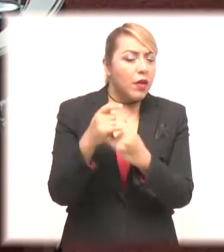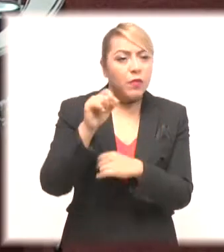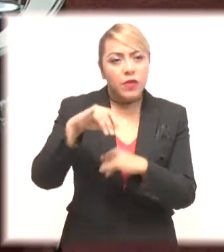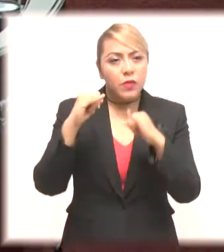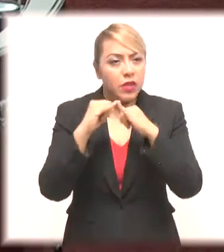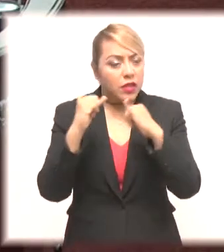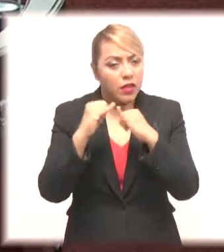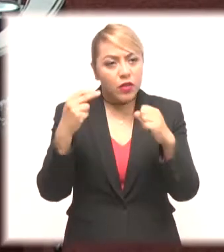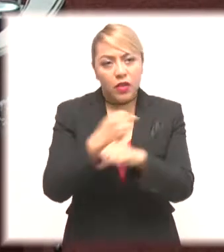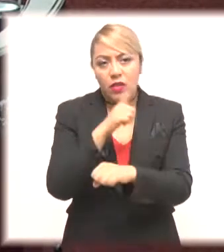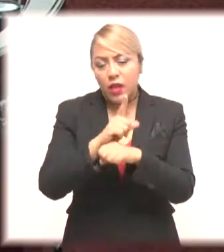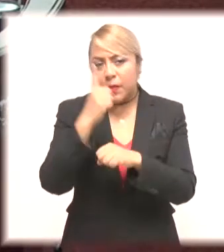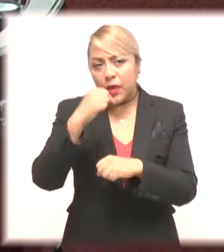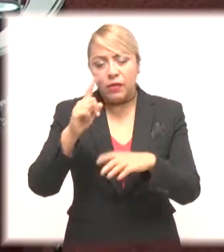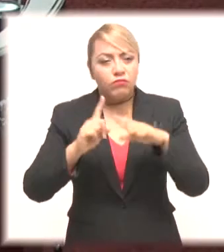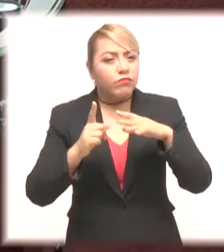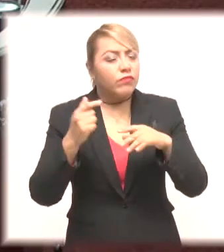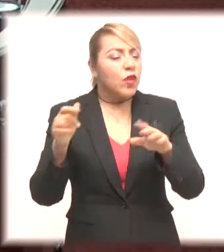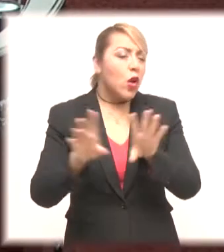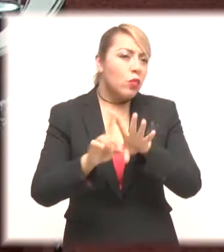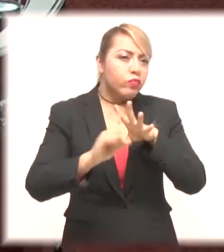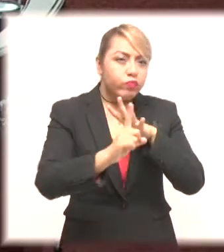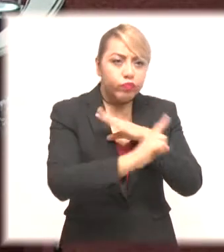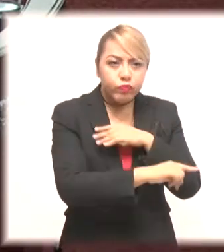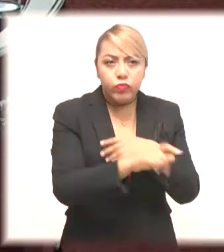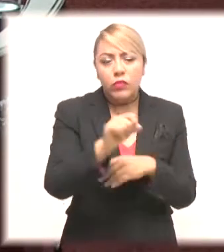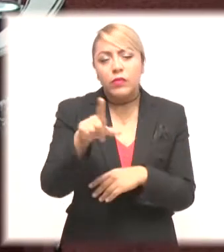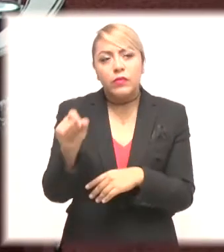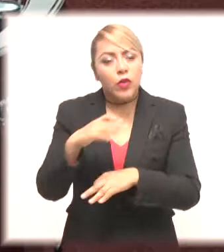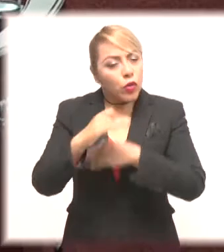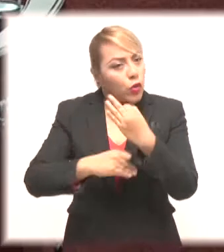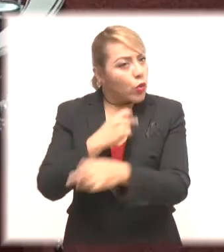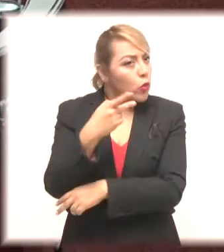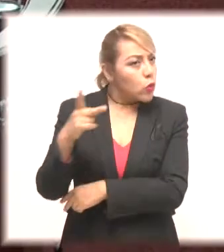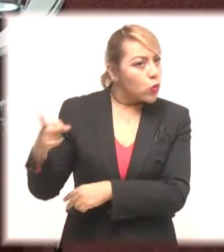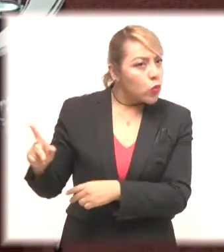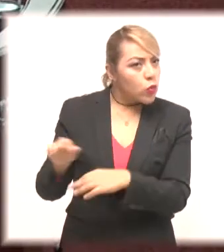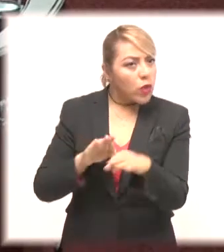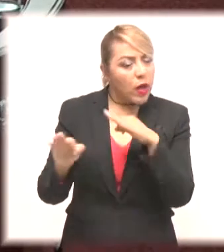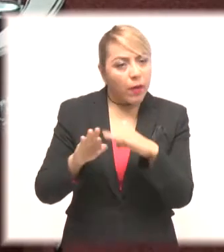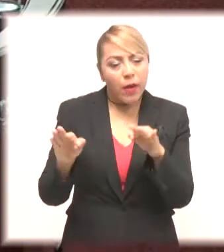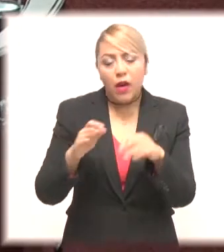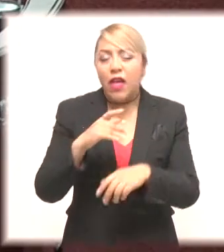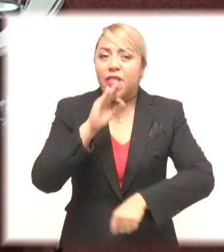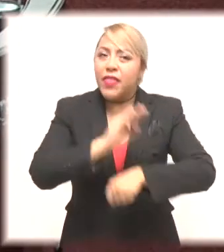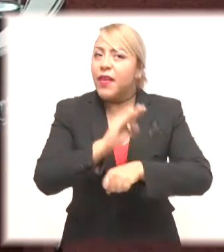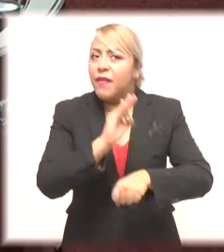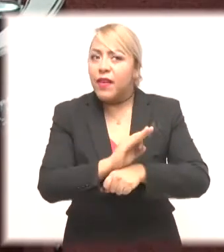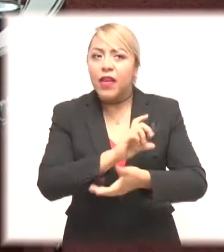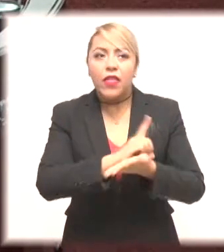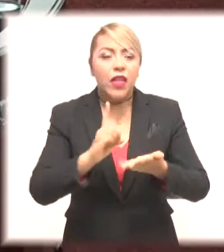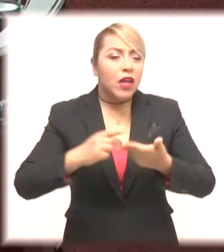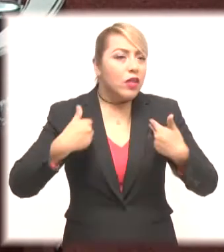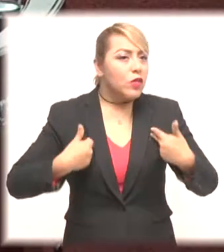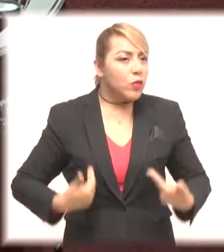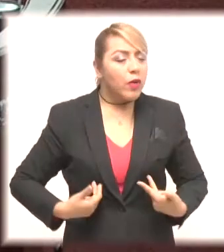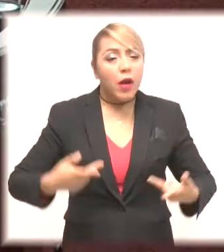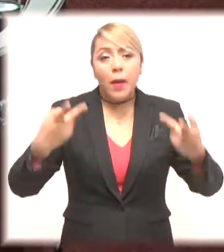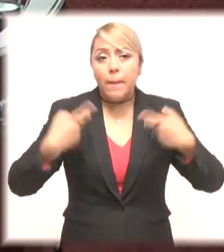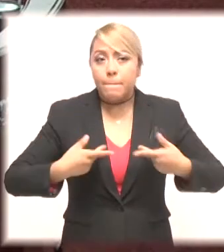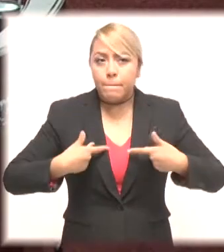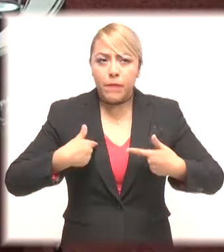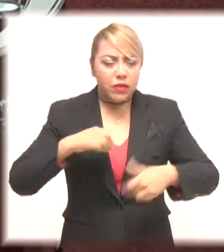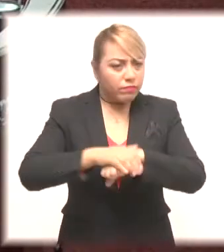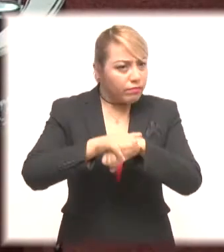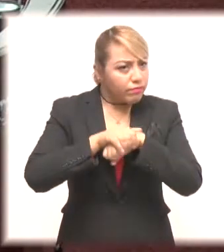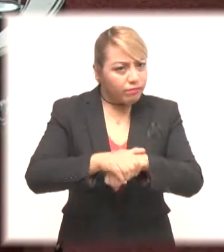Migración, para que en el ámbito de sus atribuciones garantice los derechos humanos de nuestros hermanos centroamericanos que integran la caravana